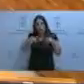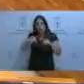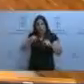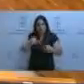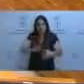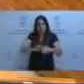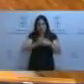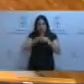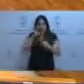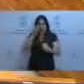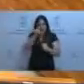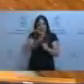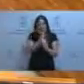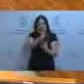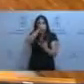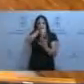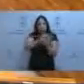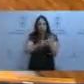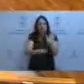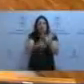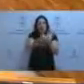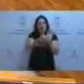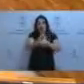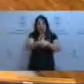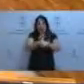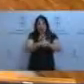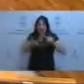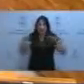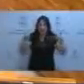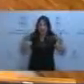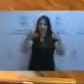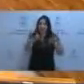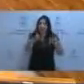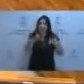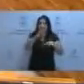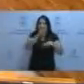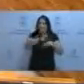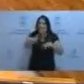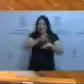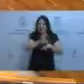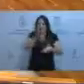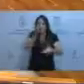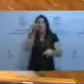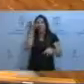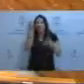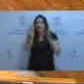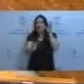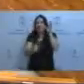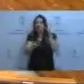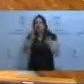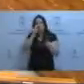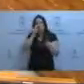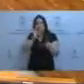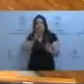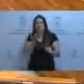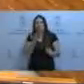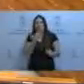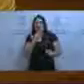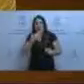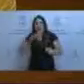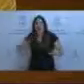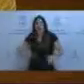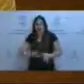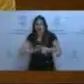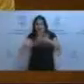incluye, literalmente, entre las medidas dedicadas a la sensibilización y a las posibles actividades turísticas o recreativas en torno a